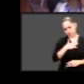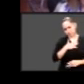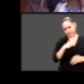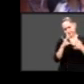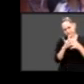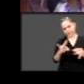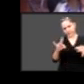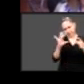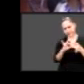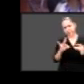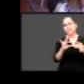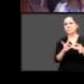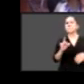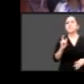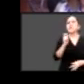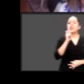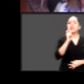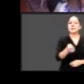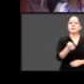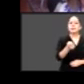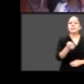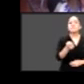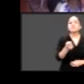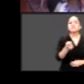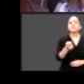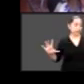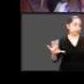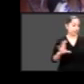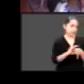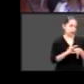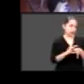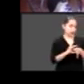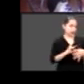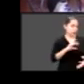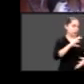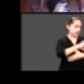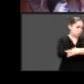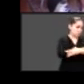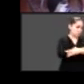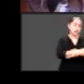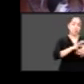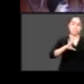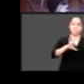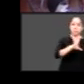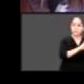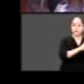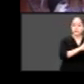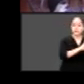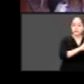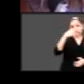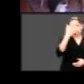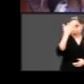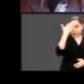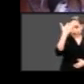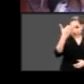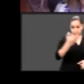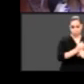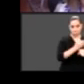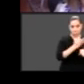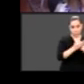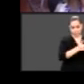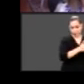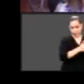un tema de coyuntura sabemos perfectamente bien que esta pandemia que es un tema básicamente de salud